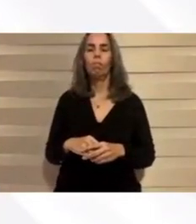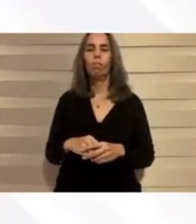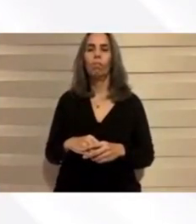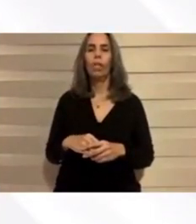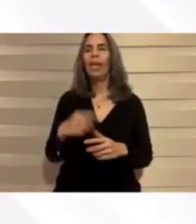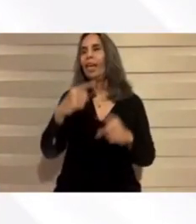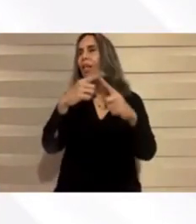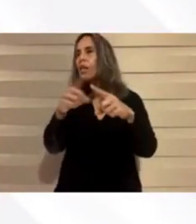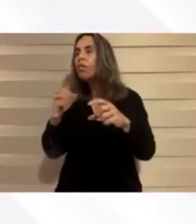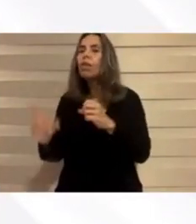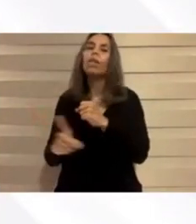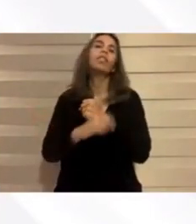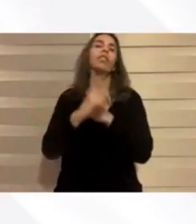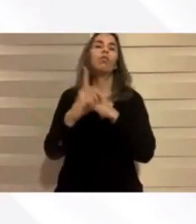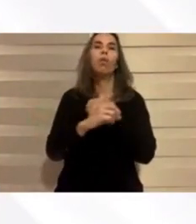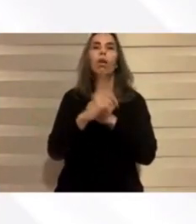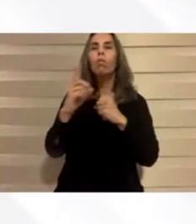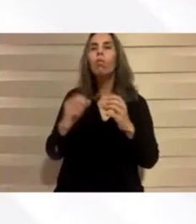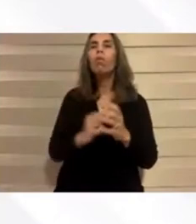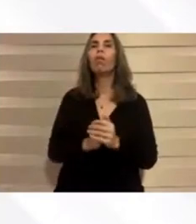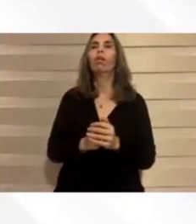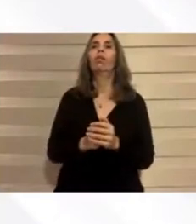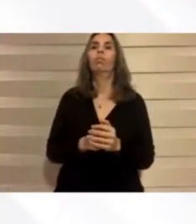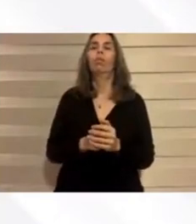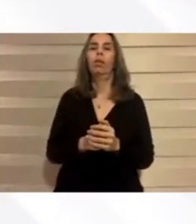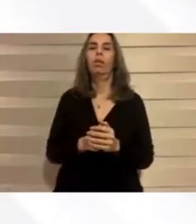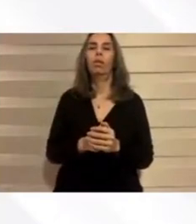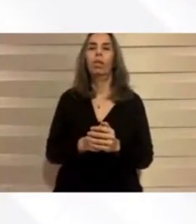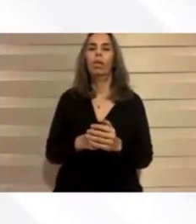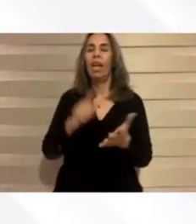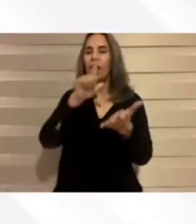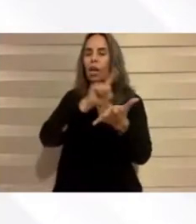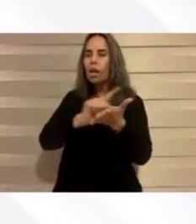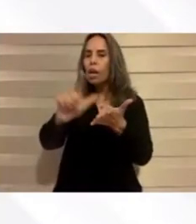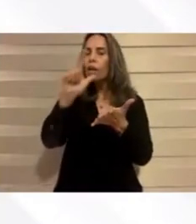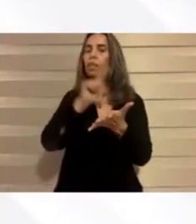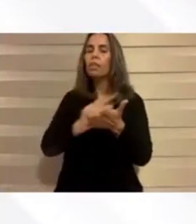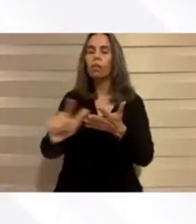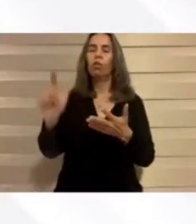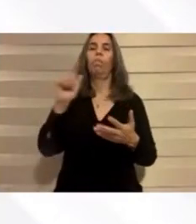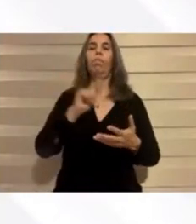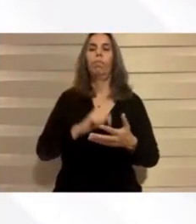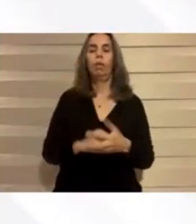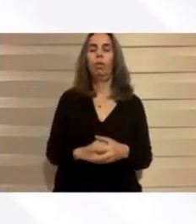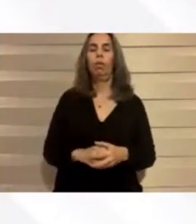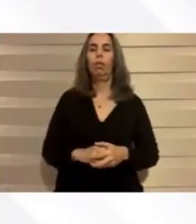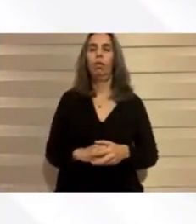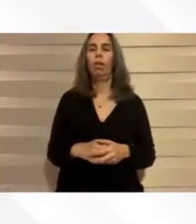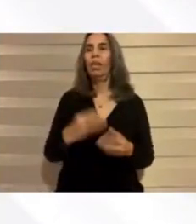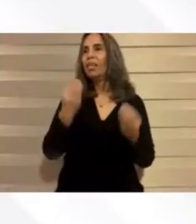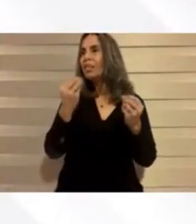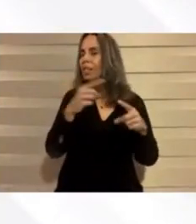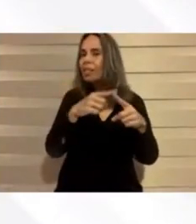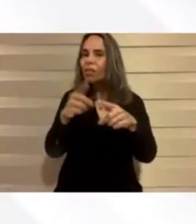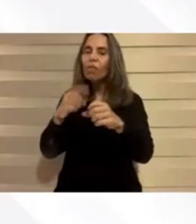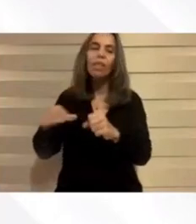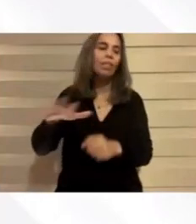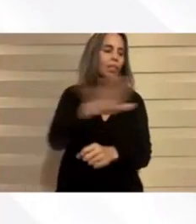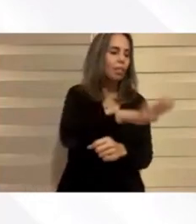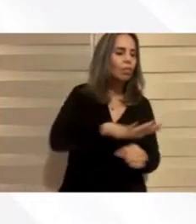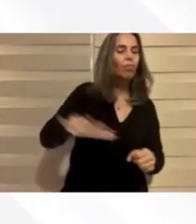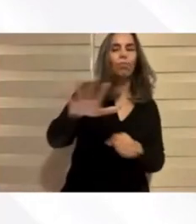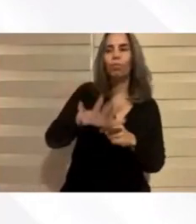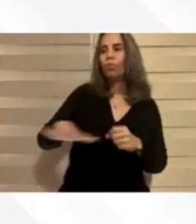problemas en el ámbito sanitario, pero también problemas formidables en varios ámbitos que requieren de nuevas